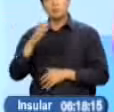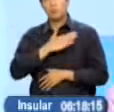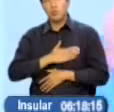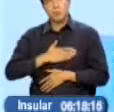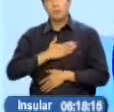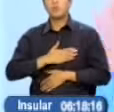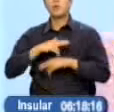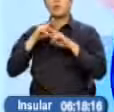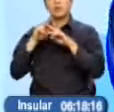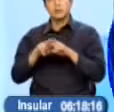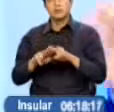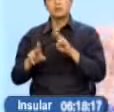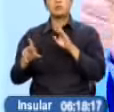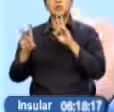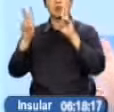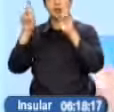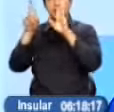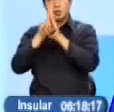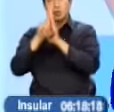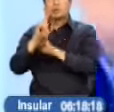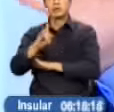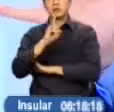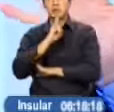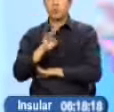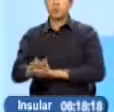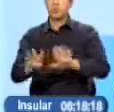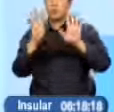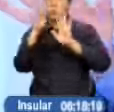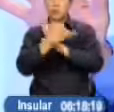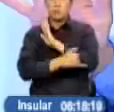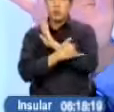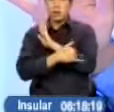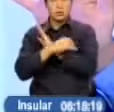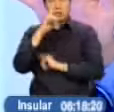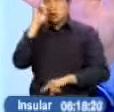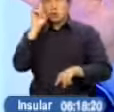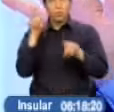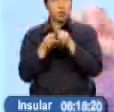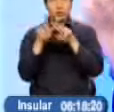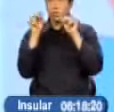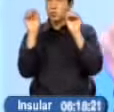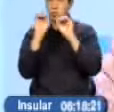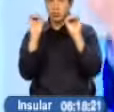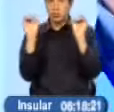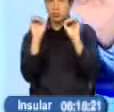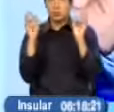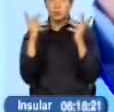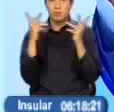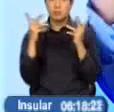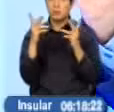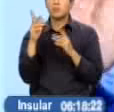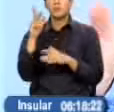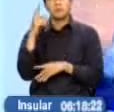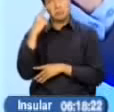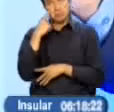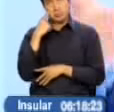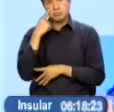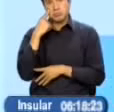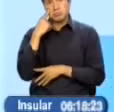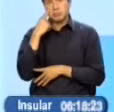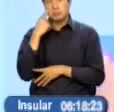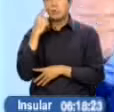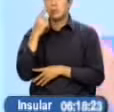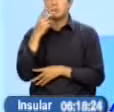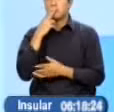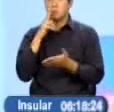revise la política de los eeuu hay nueve países que no están conformes con esta política y además denos una audiencia es una carta